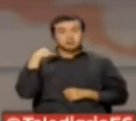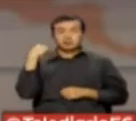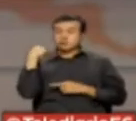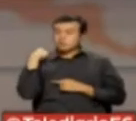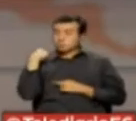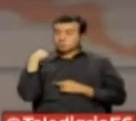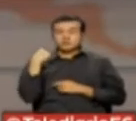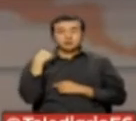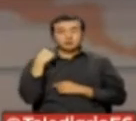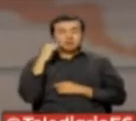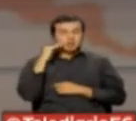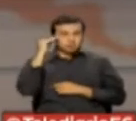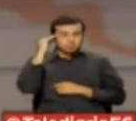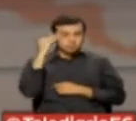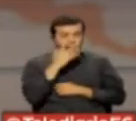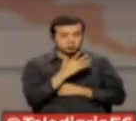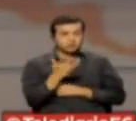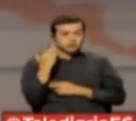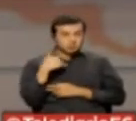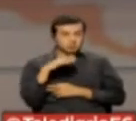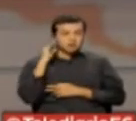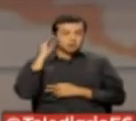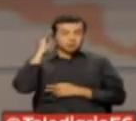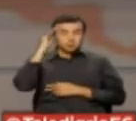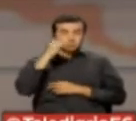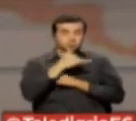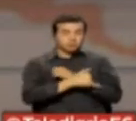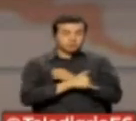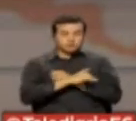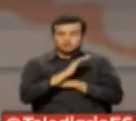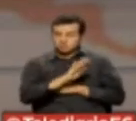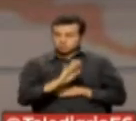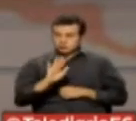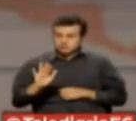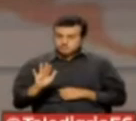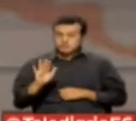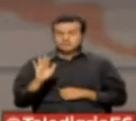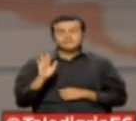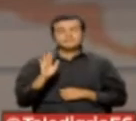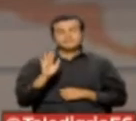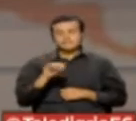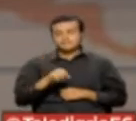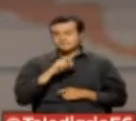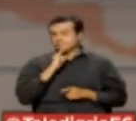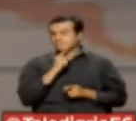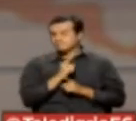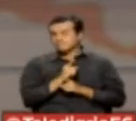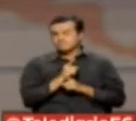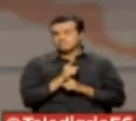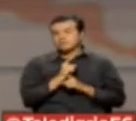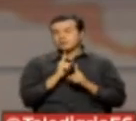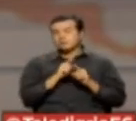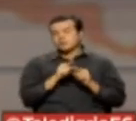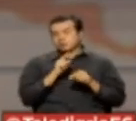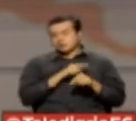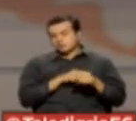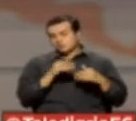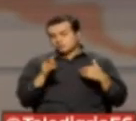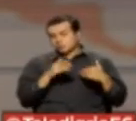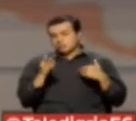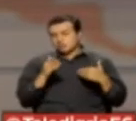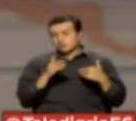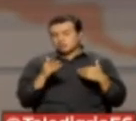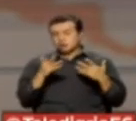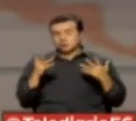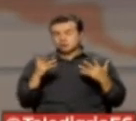adultos por otro lado porque el futuro de los países depende de este periodo y el desafío muy grande